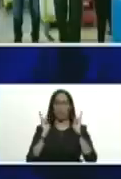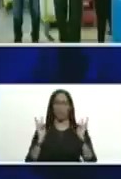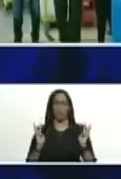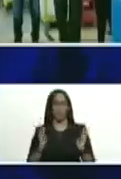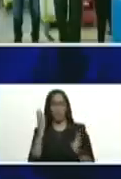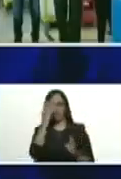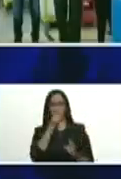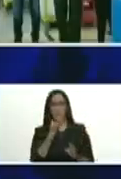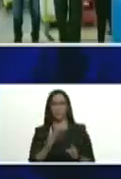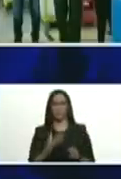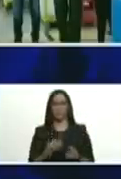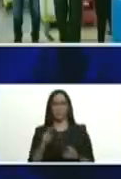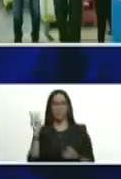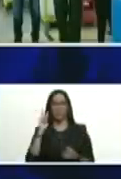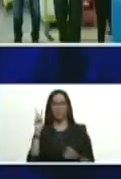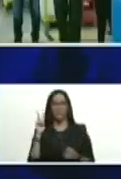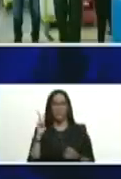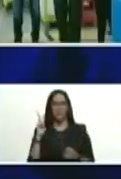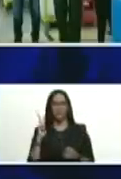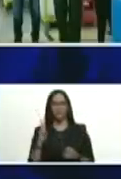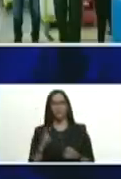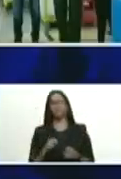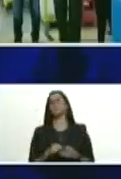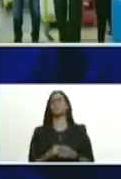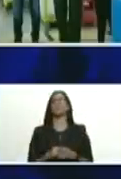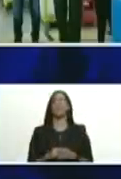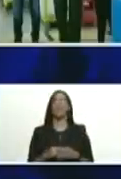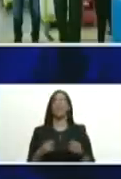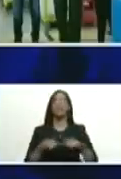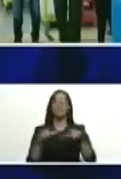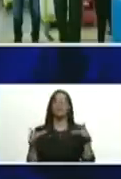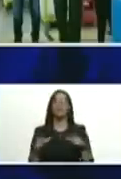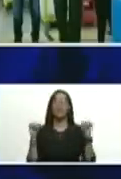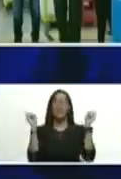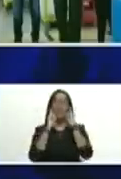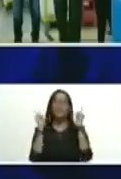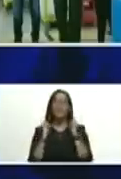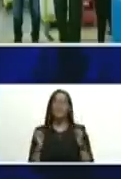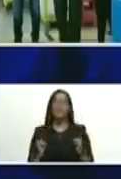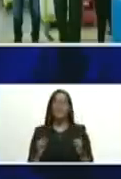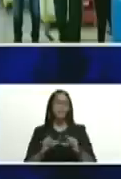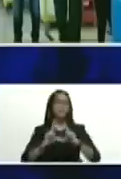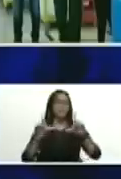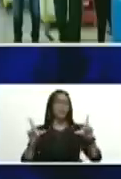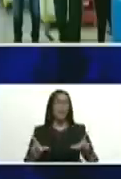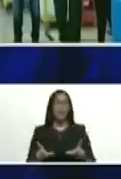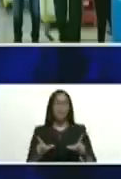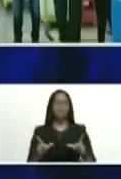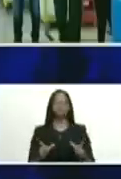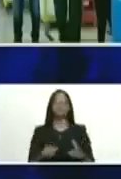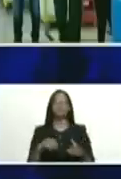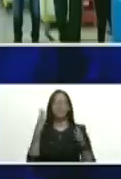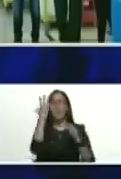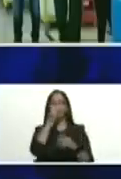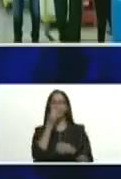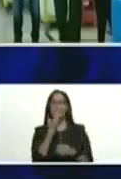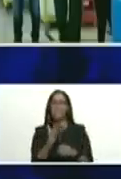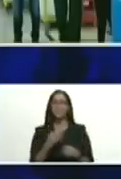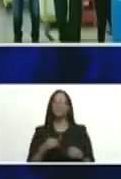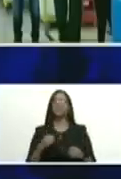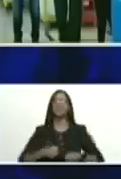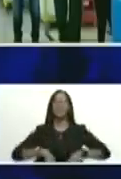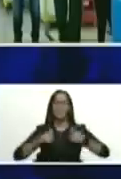belleza. Venezuela, vitrina de la felicidad, vitrina de la belleza, y tenemos que poner cada vez más